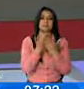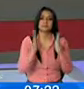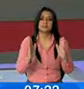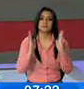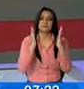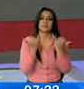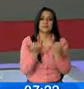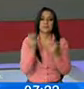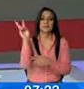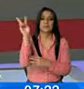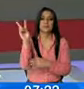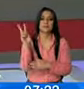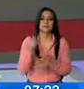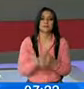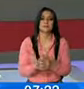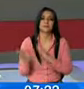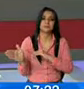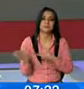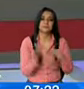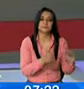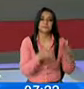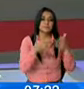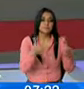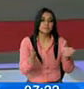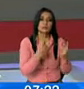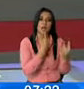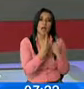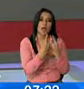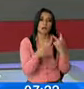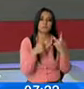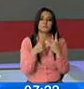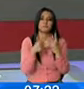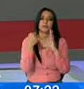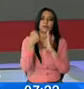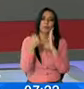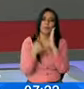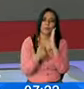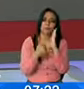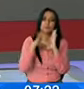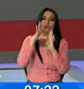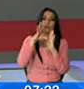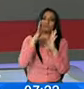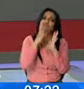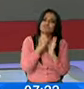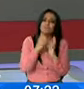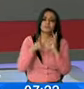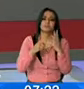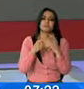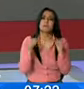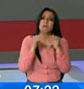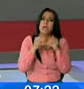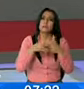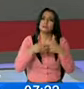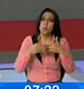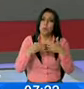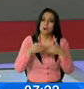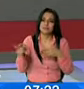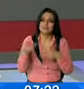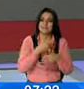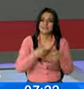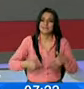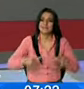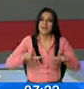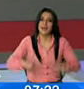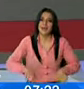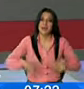En este día viernes, la apertura al diálogo, la austeridad fiscal, el fortalecimiento de la dolarización anunciados por el presidente Moreno